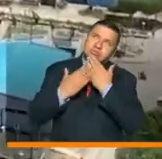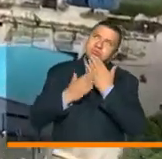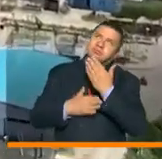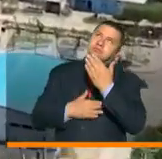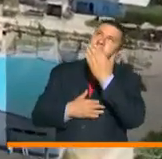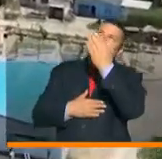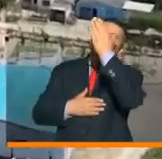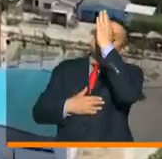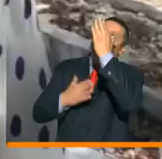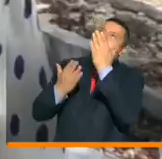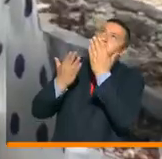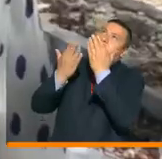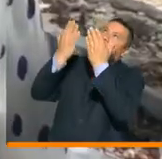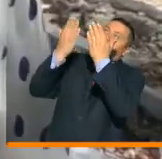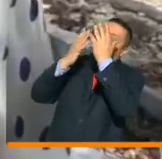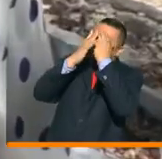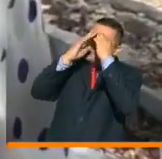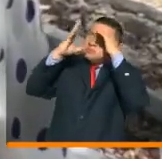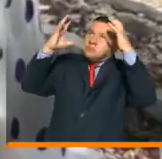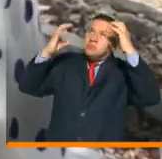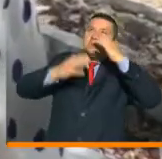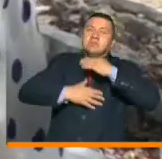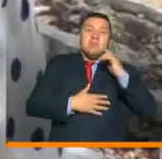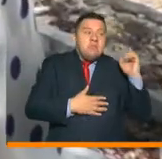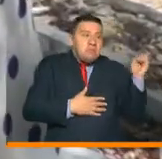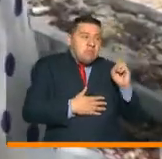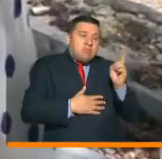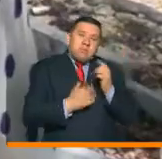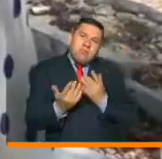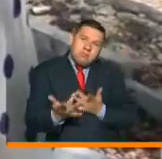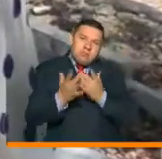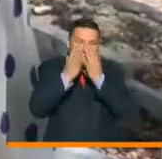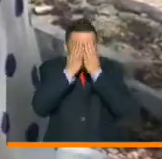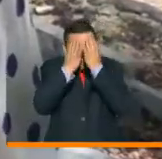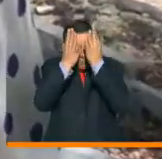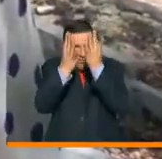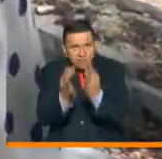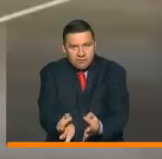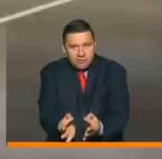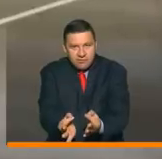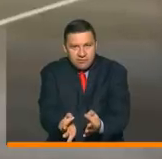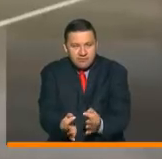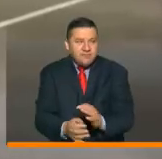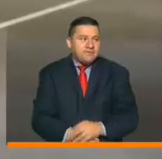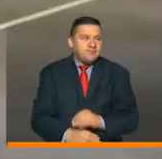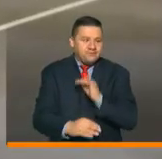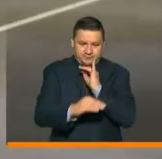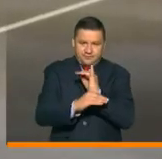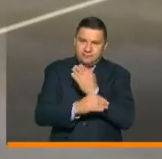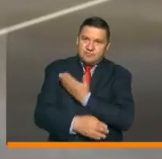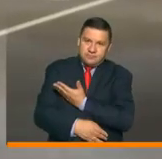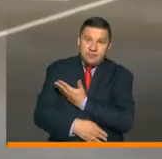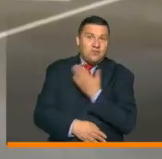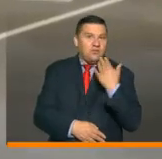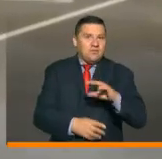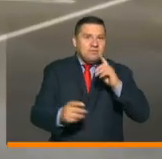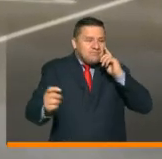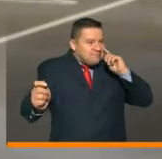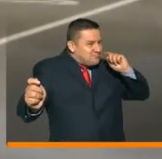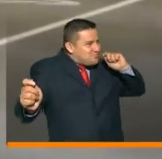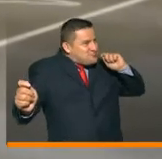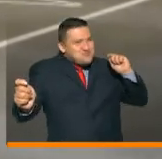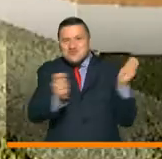al Altísimo porque un sueño de tantos años por fin se hace realidad. La institución va a